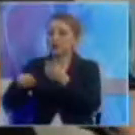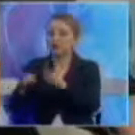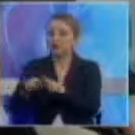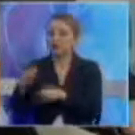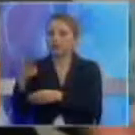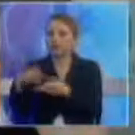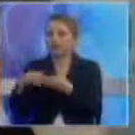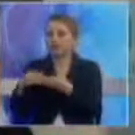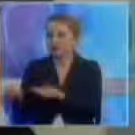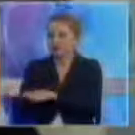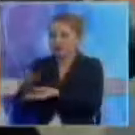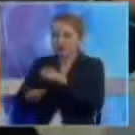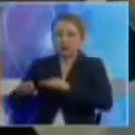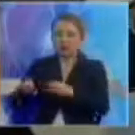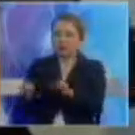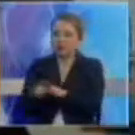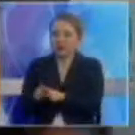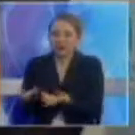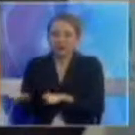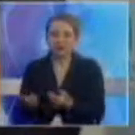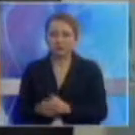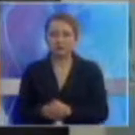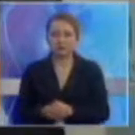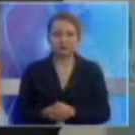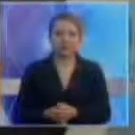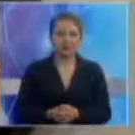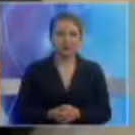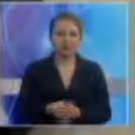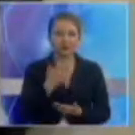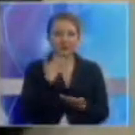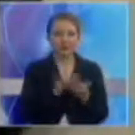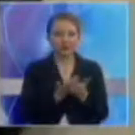los $10 en físico, absolutamente respaldado. Gracias,